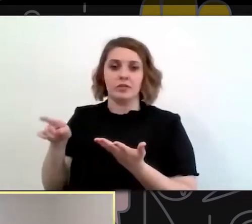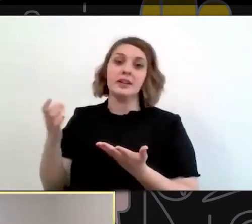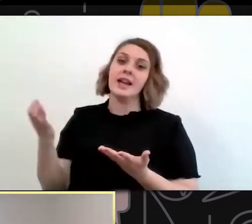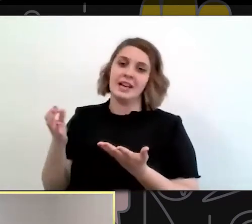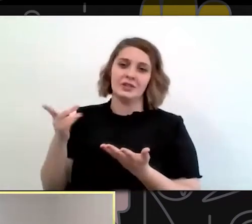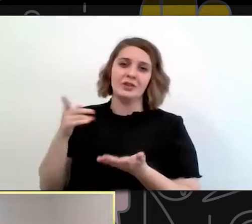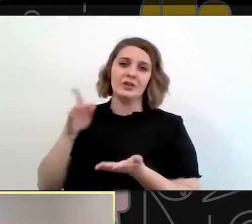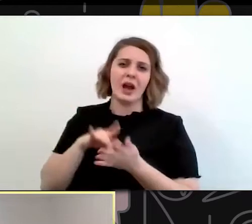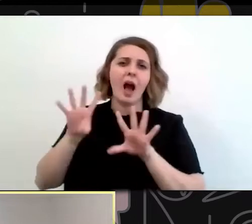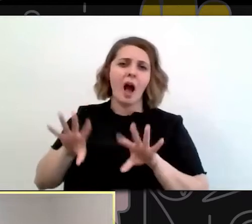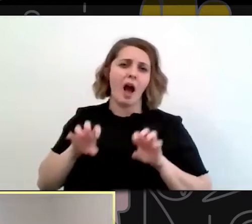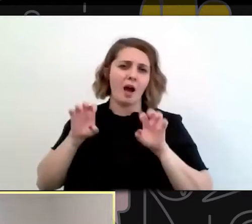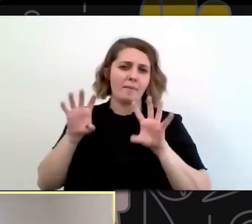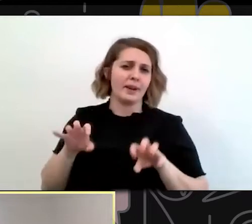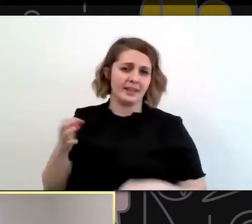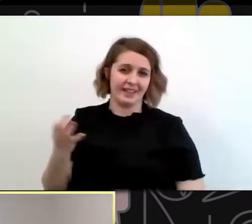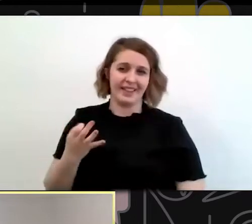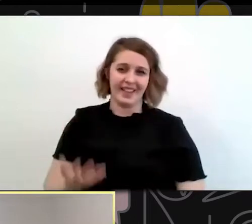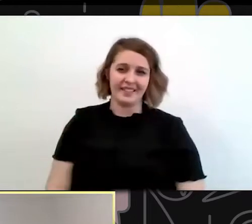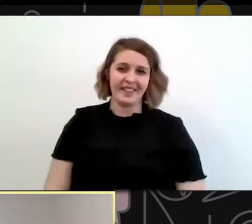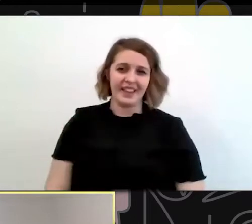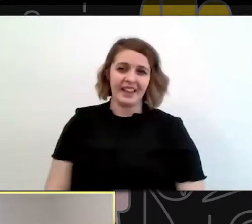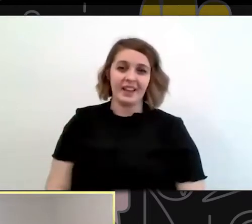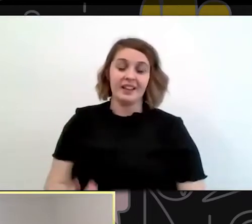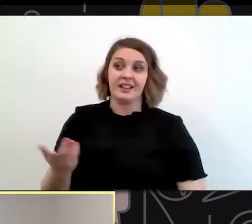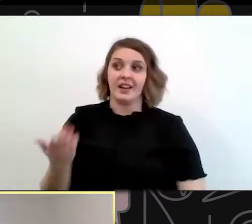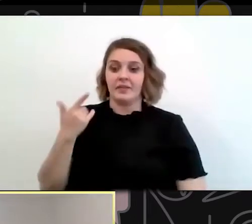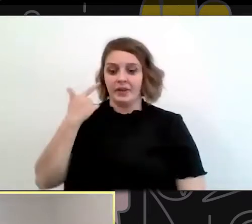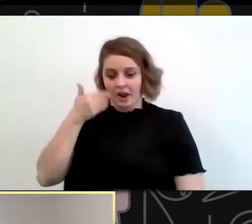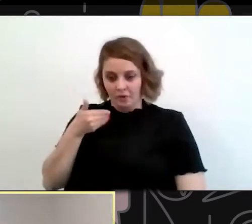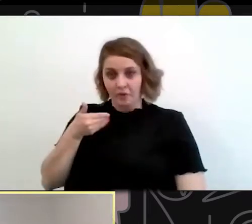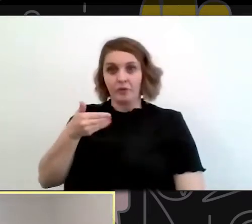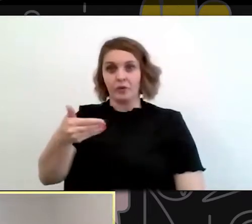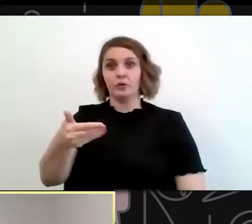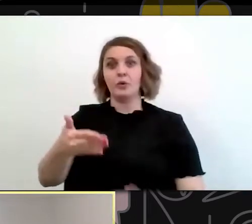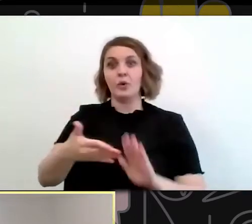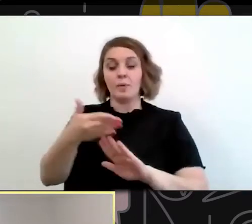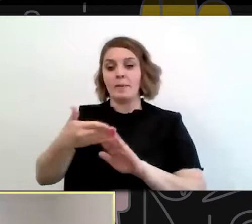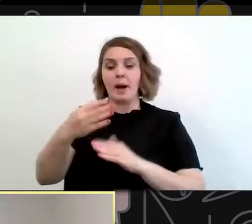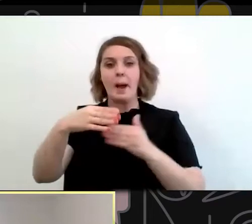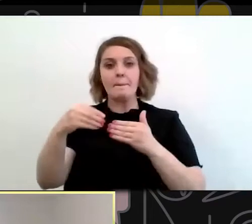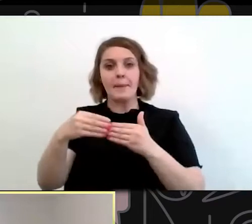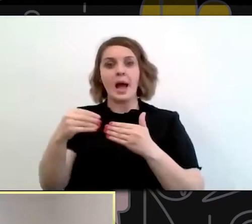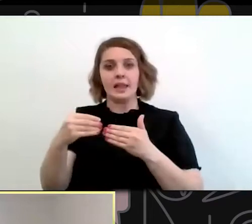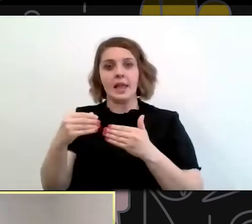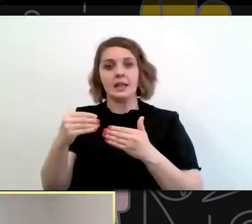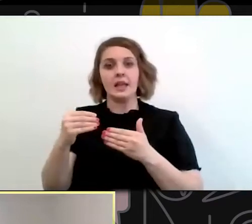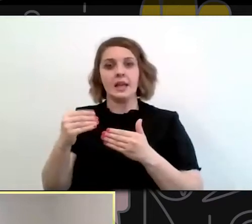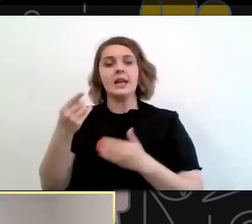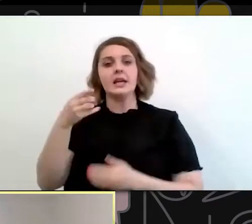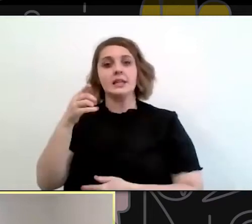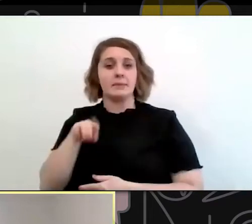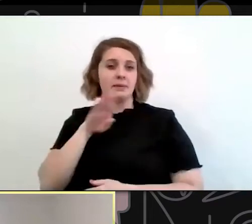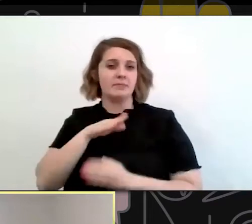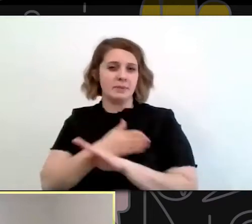un aprendizaje. Se supone que vamos a ver un futuro en el que los pacientes van a tener, como también decíais